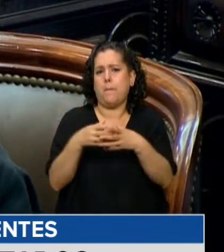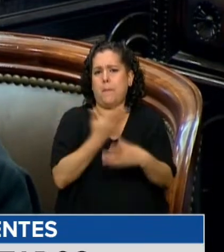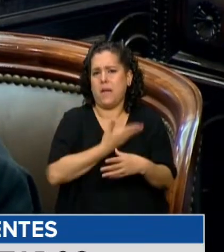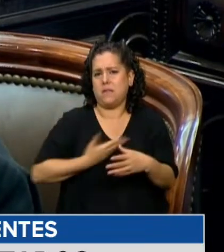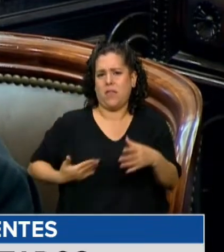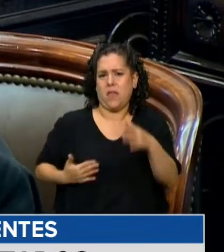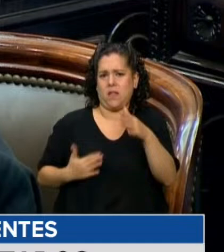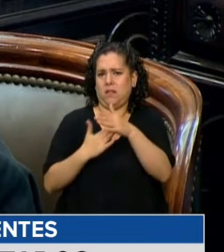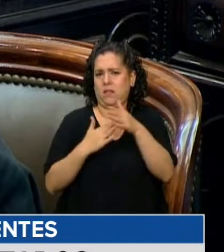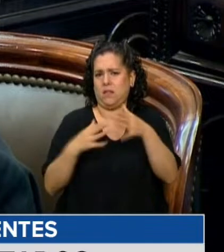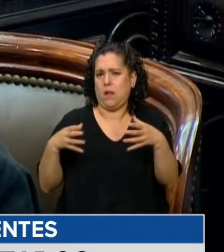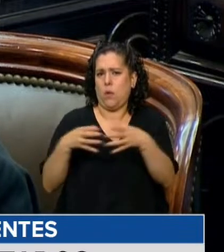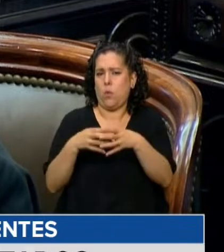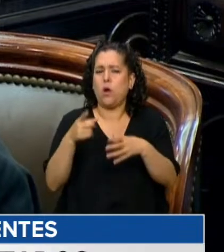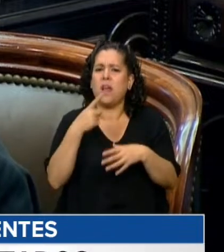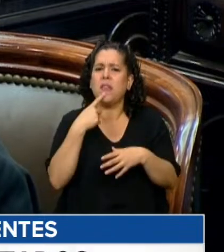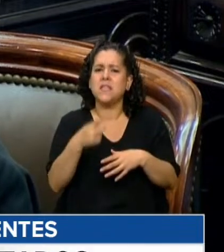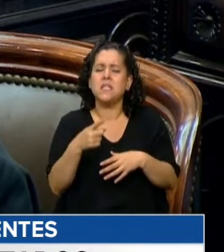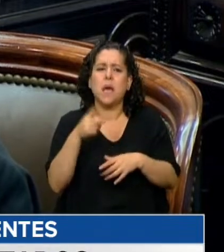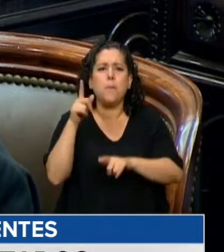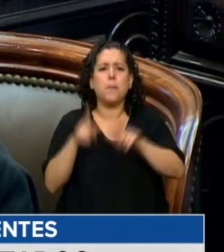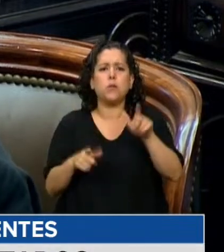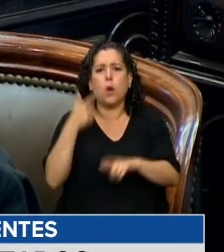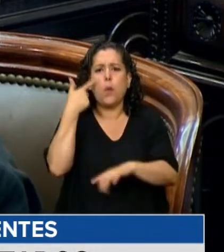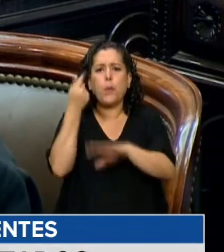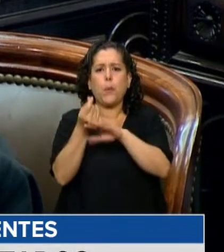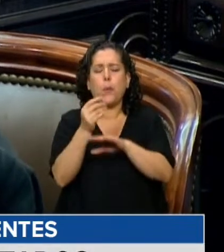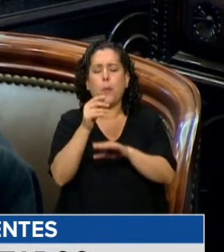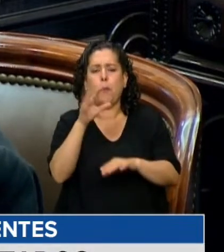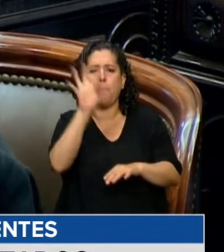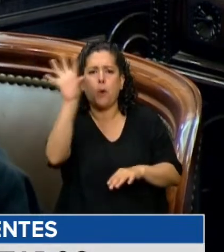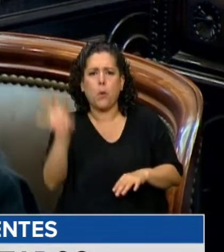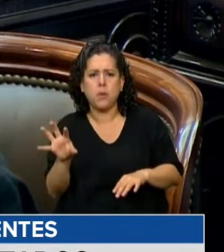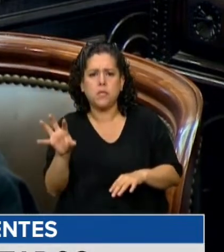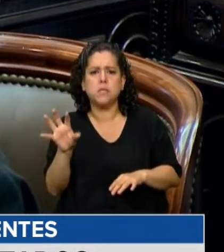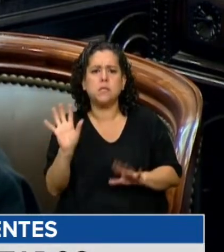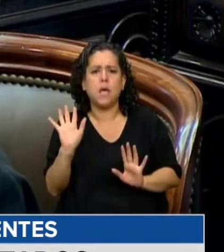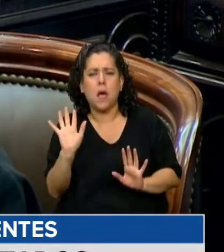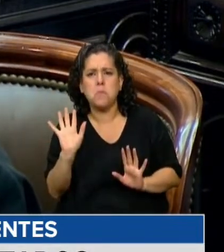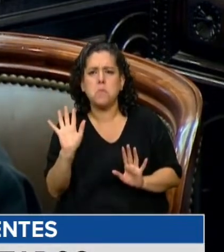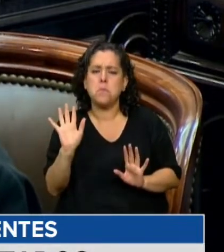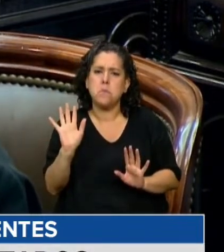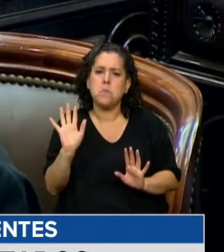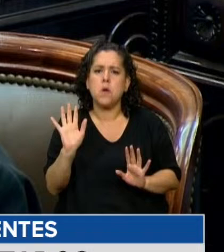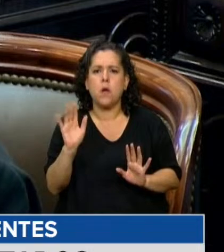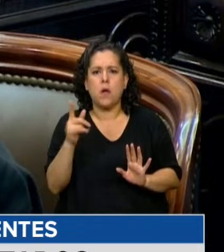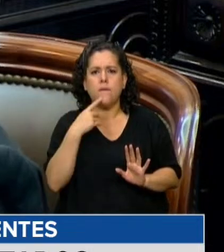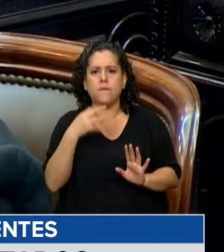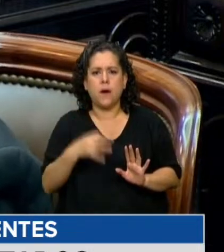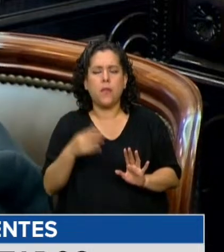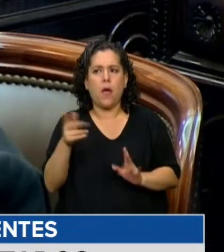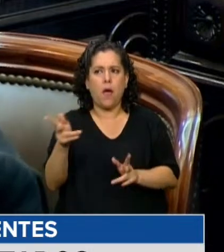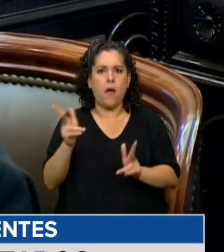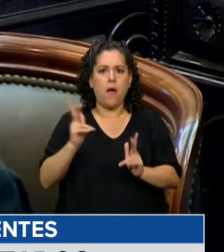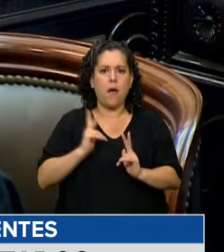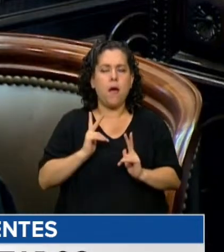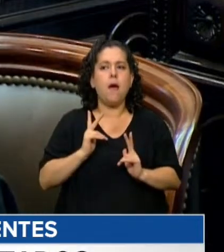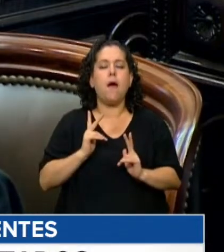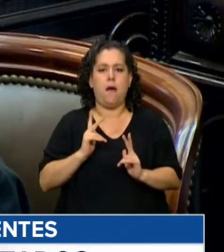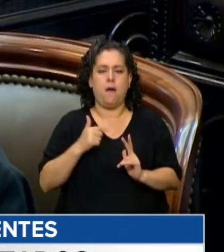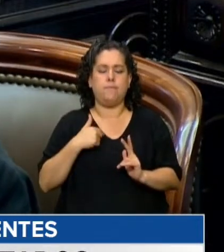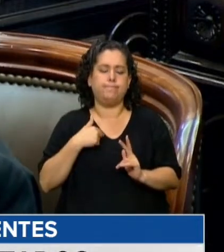de provinciano y creo que muchos de nosotros nos sentimos tremendamente representados con